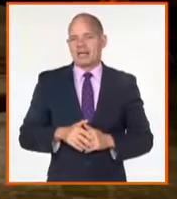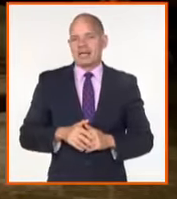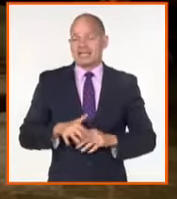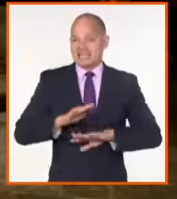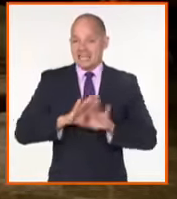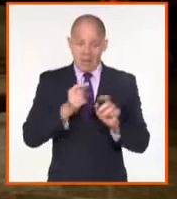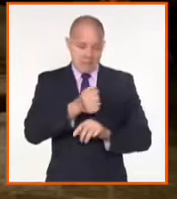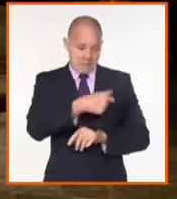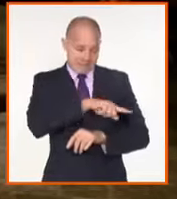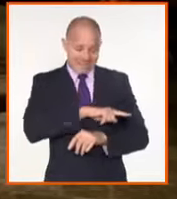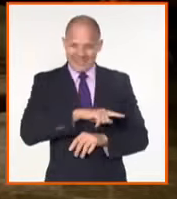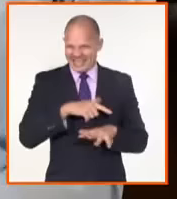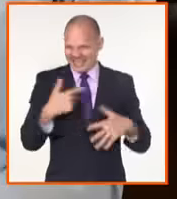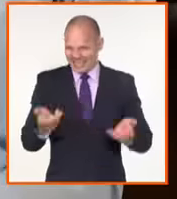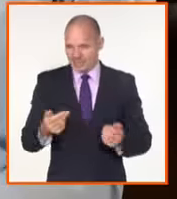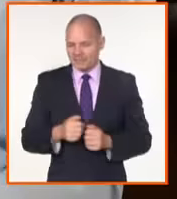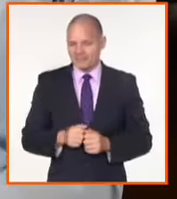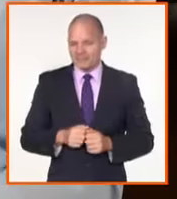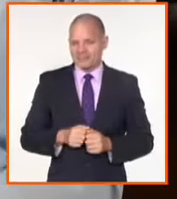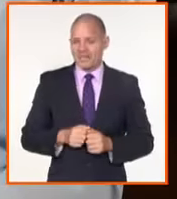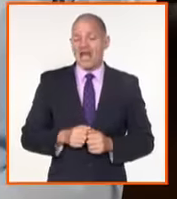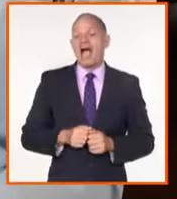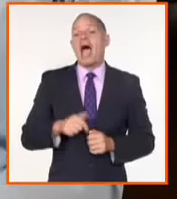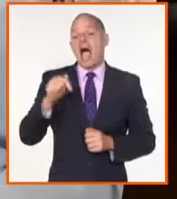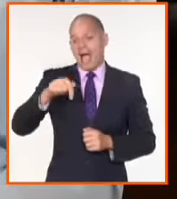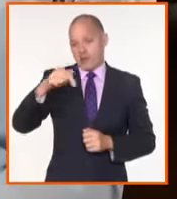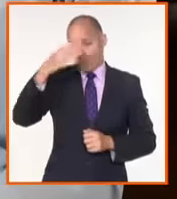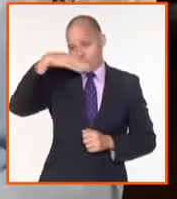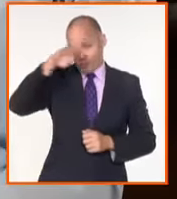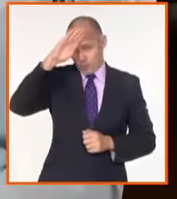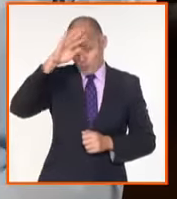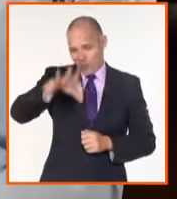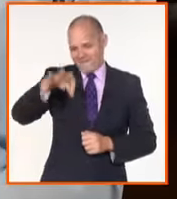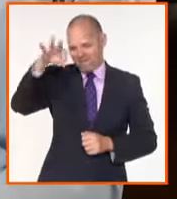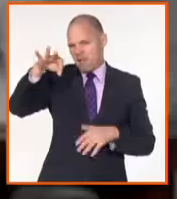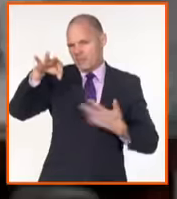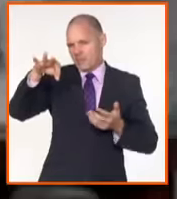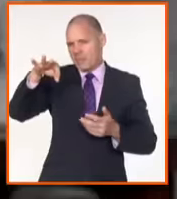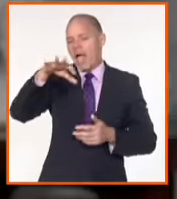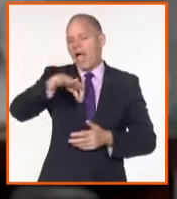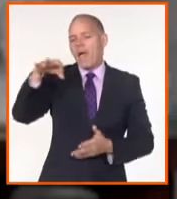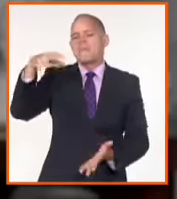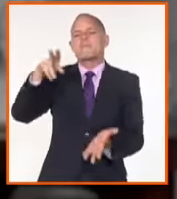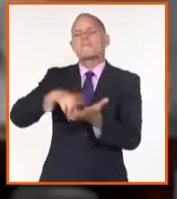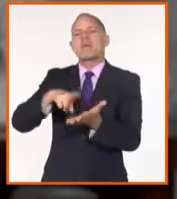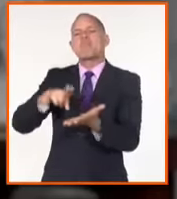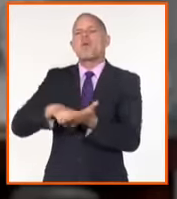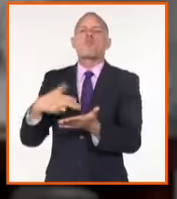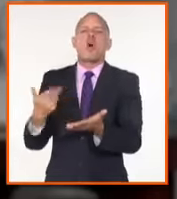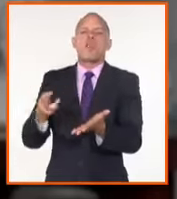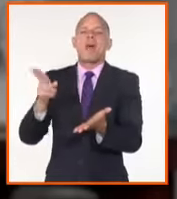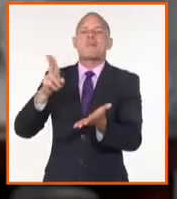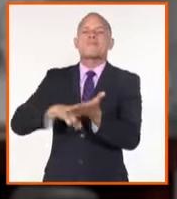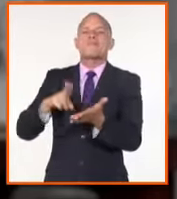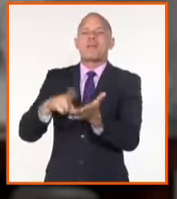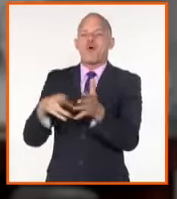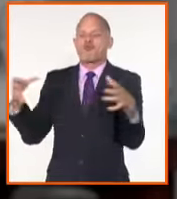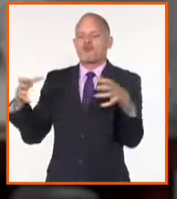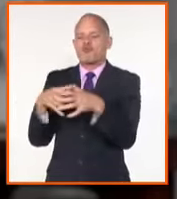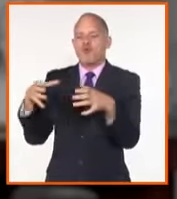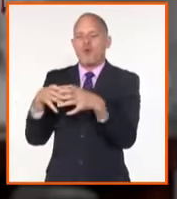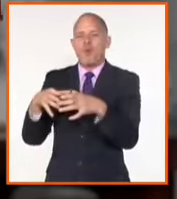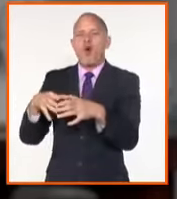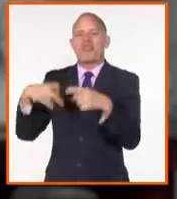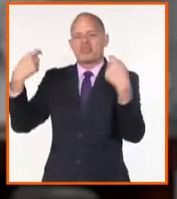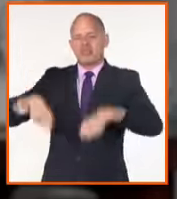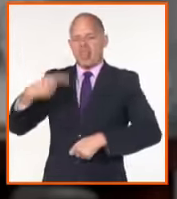por sexta ocasión, miembro del Consejo de Derechos Humanos de Naciones Unidas. Eso ha irritado muchísimo porque hubo una